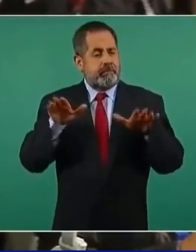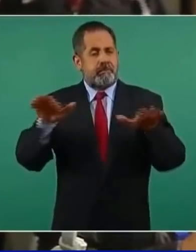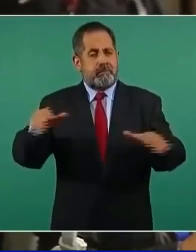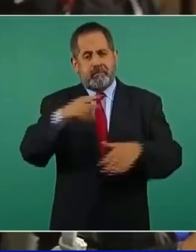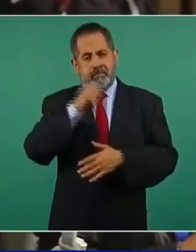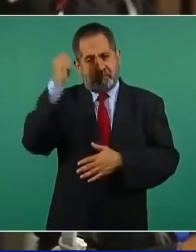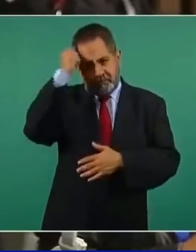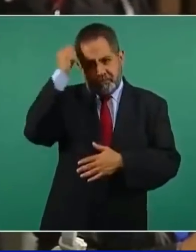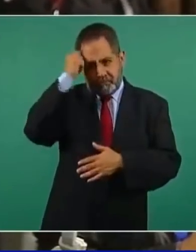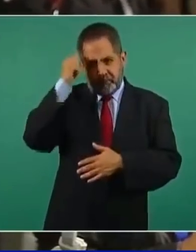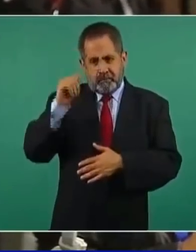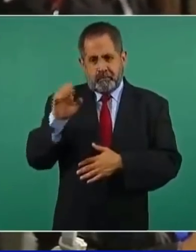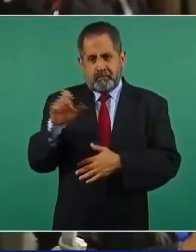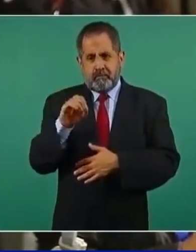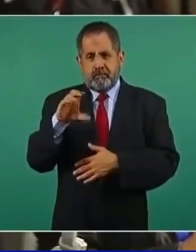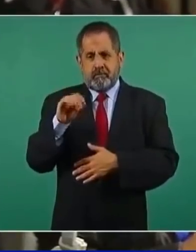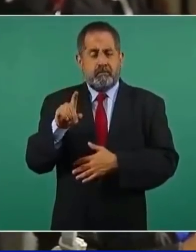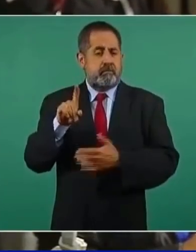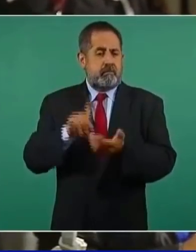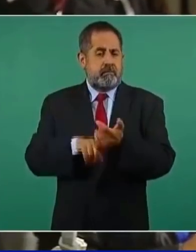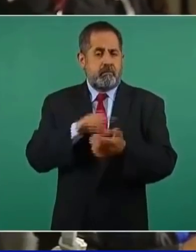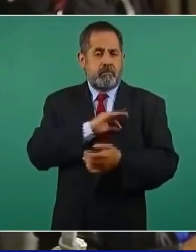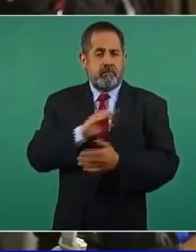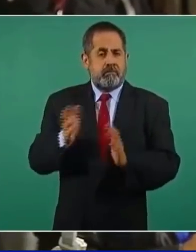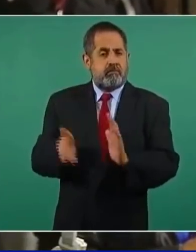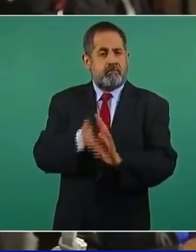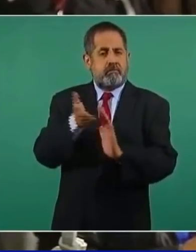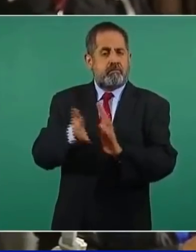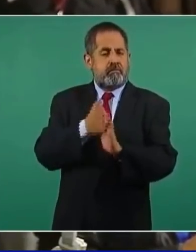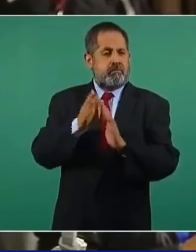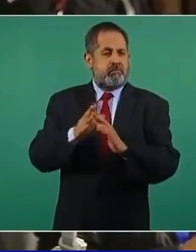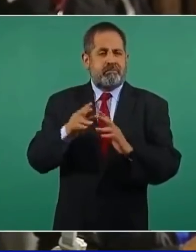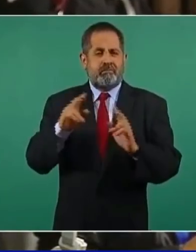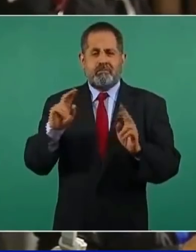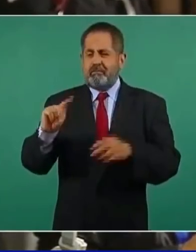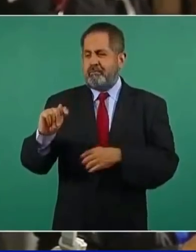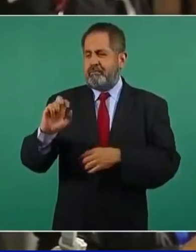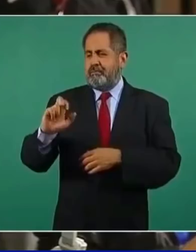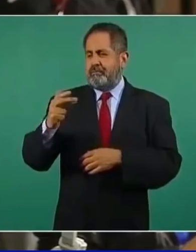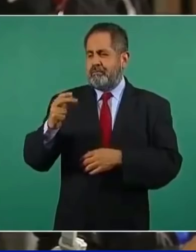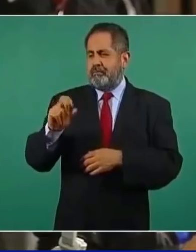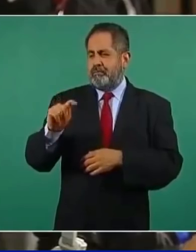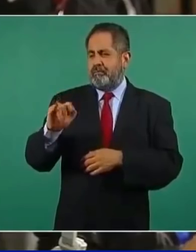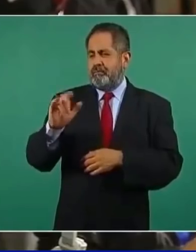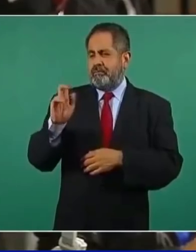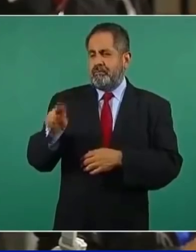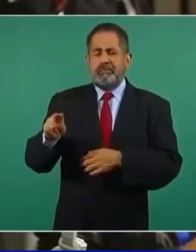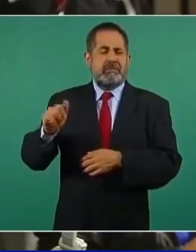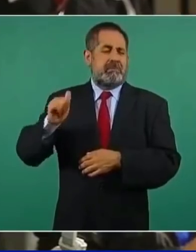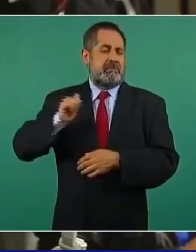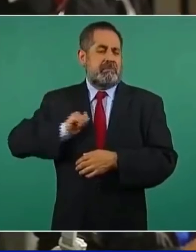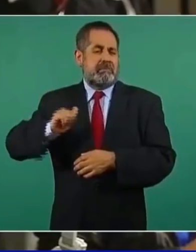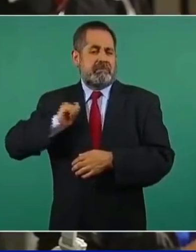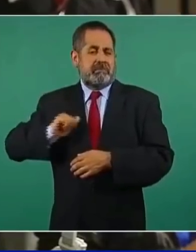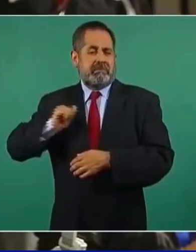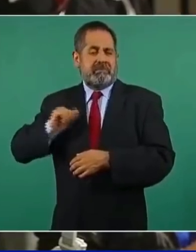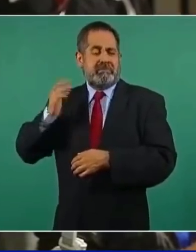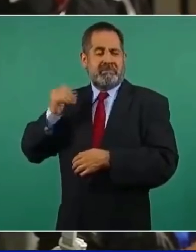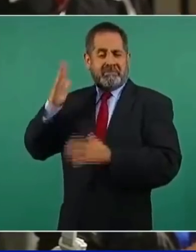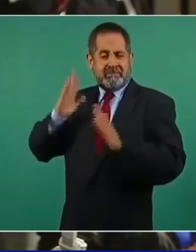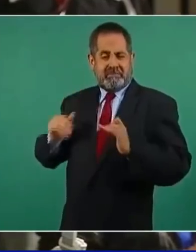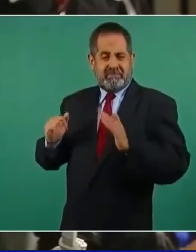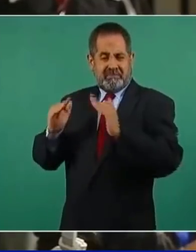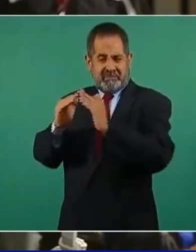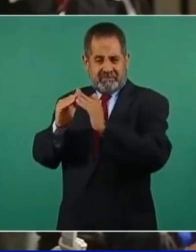Texcoco, pudiera construir la gran Tenochtitlan, a imagen y semejanza de lo que un día fue en aquellos antepasados.